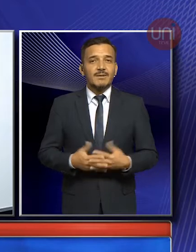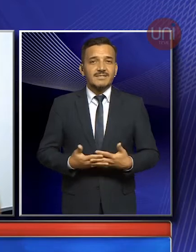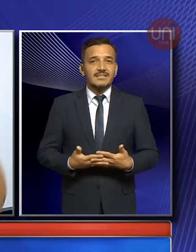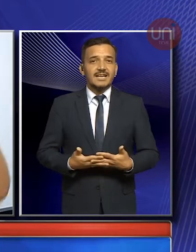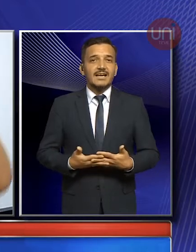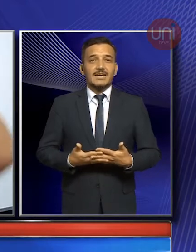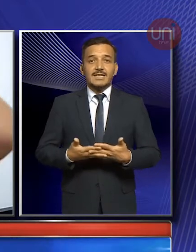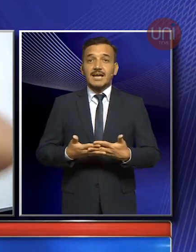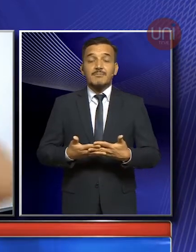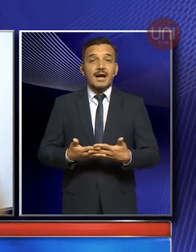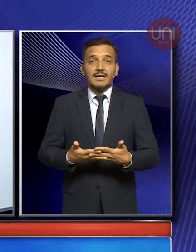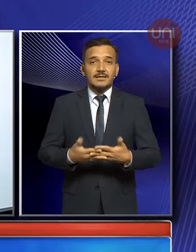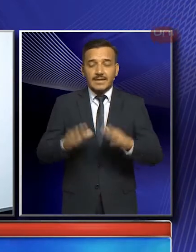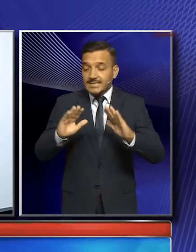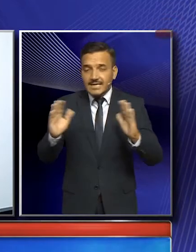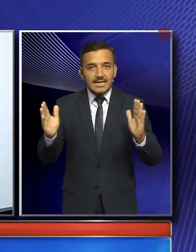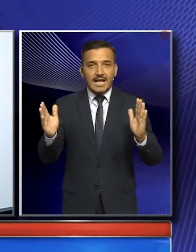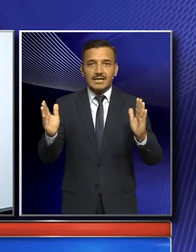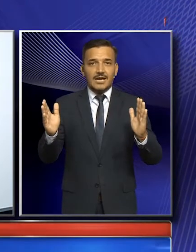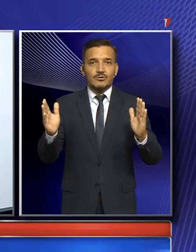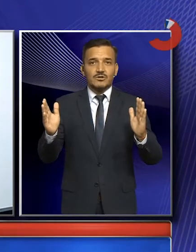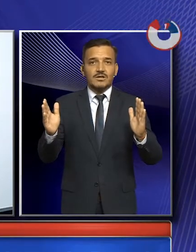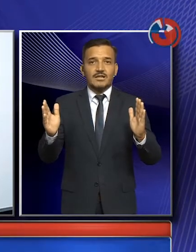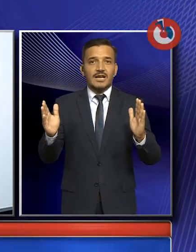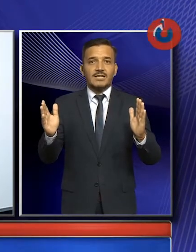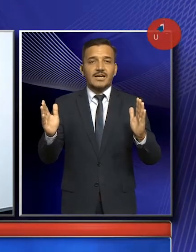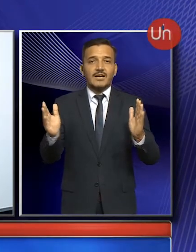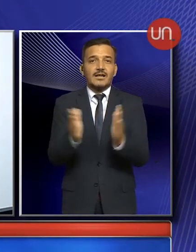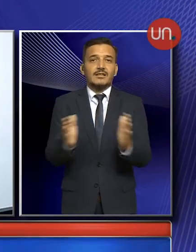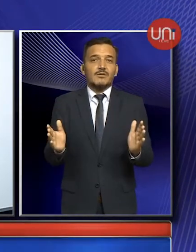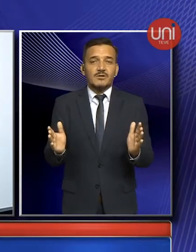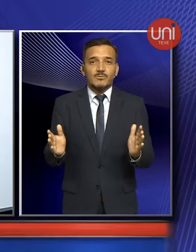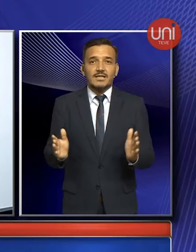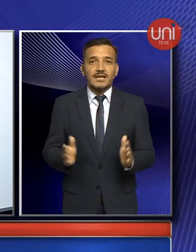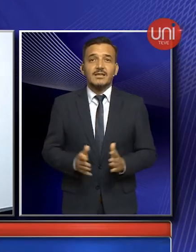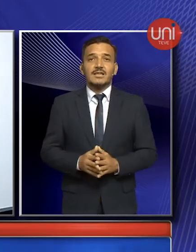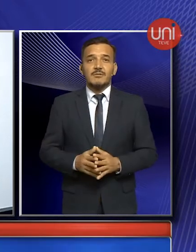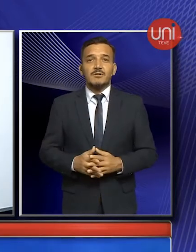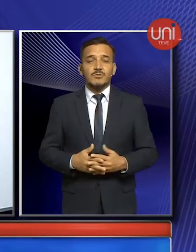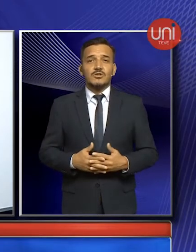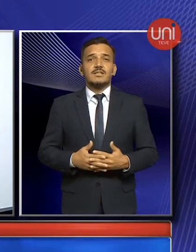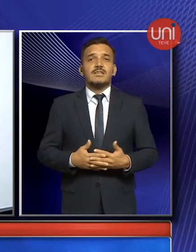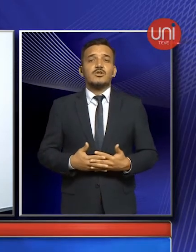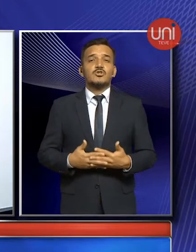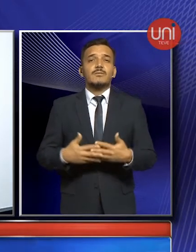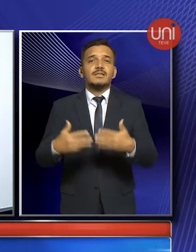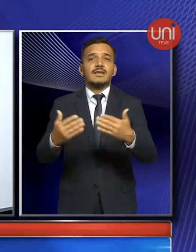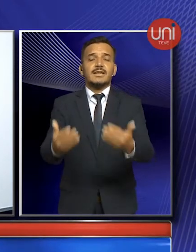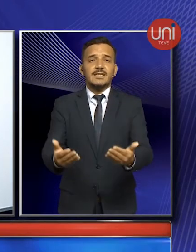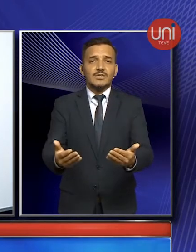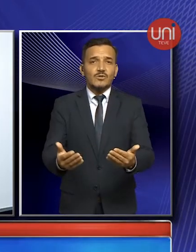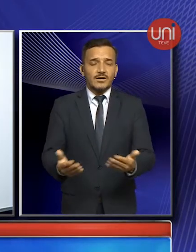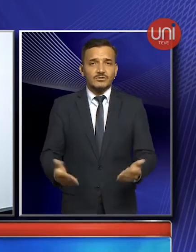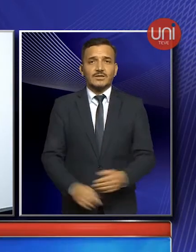para hacerte era esta imagen, que es el ideal, digamos, de la nueva normalidad que vivimos, ¿se dio solamente en